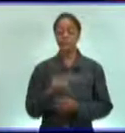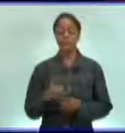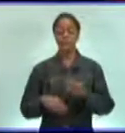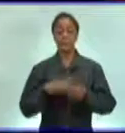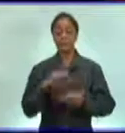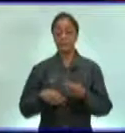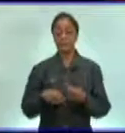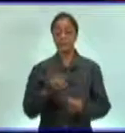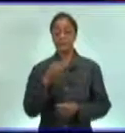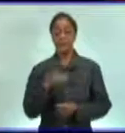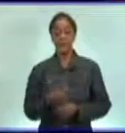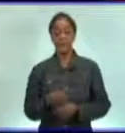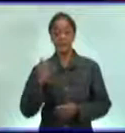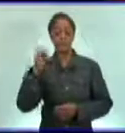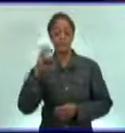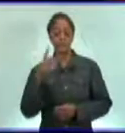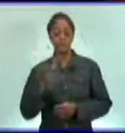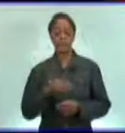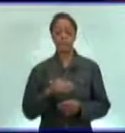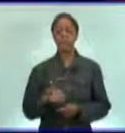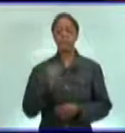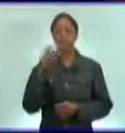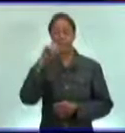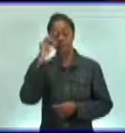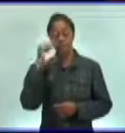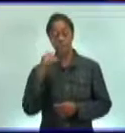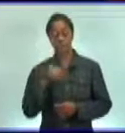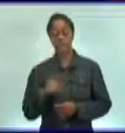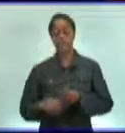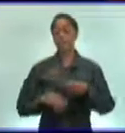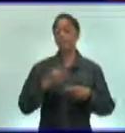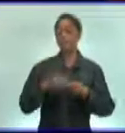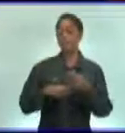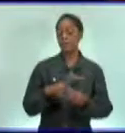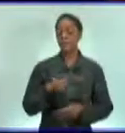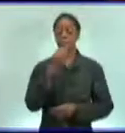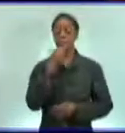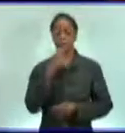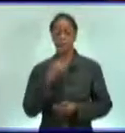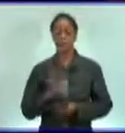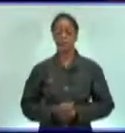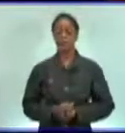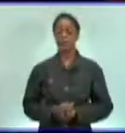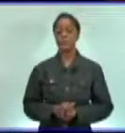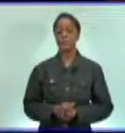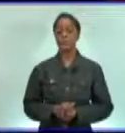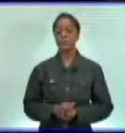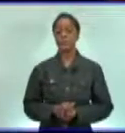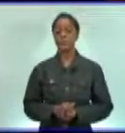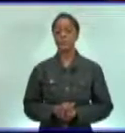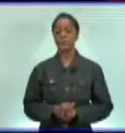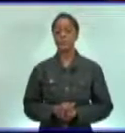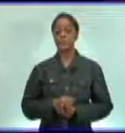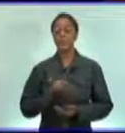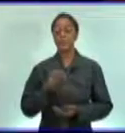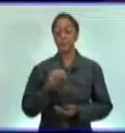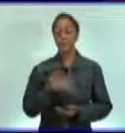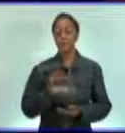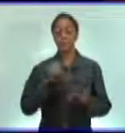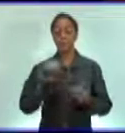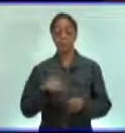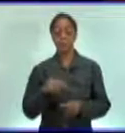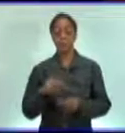el proceso de la fotosíntesis y así elaborar sus propios alimentos. Te propongo entonces